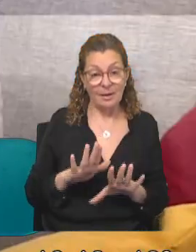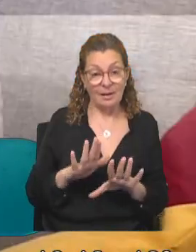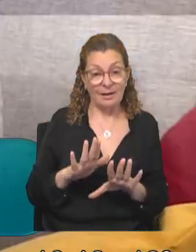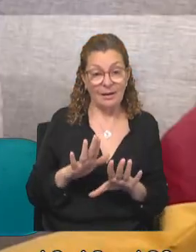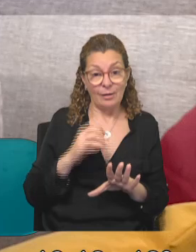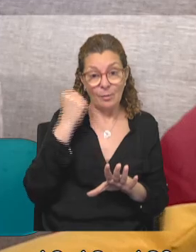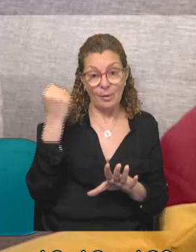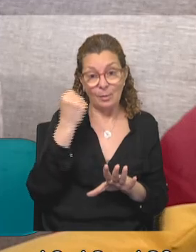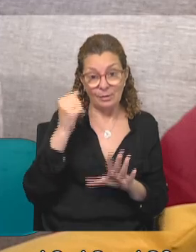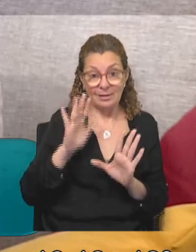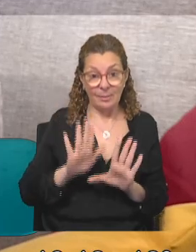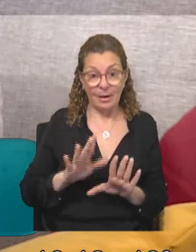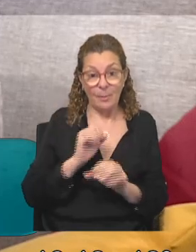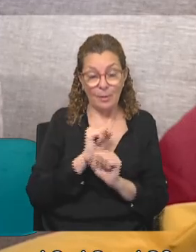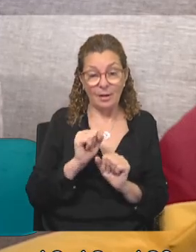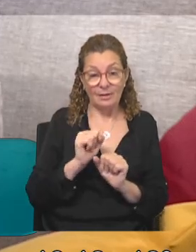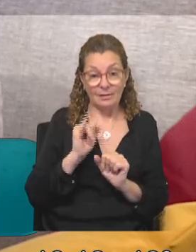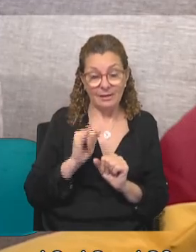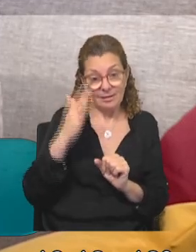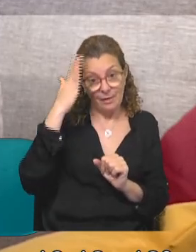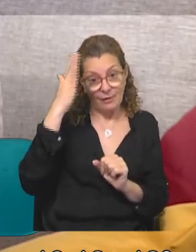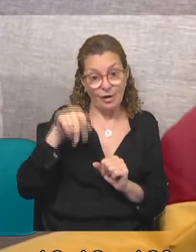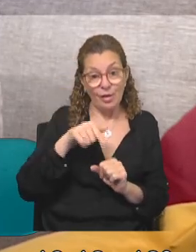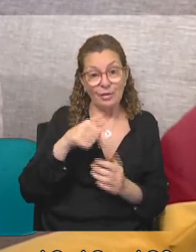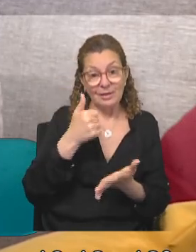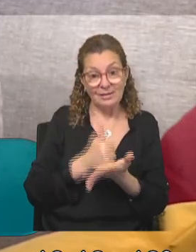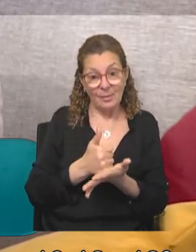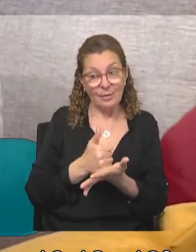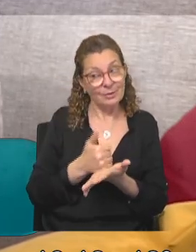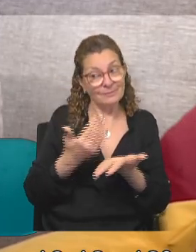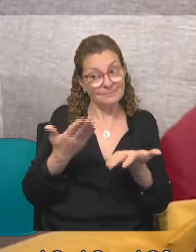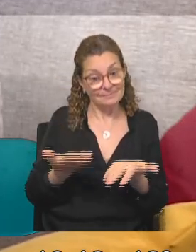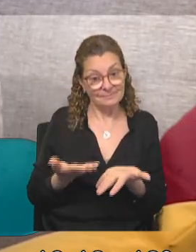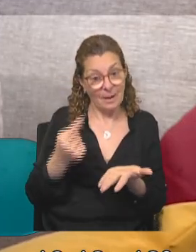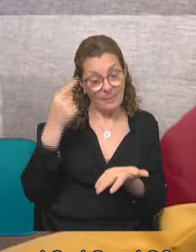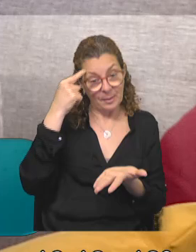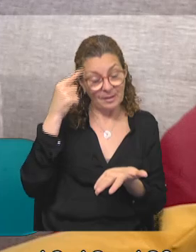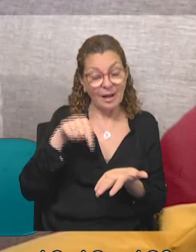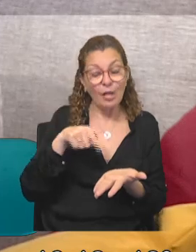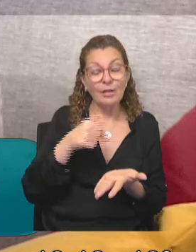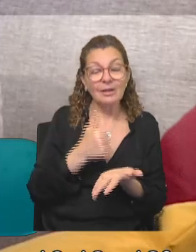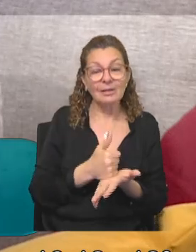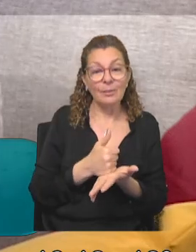súper importante parar para poder saber en dónde estamos, les diría, ¿no? Para poder pensar en dónde estamos.